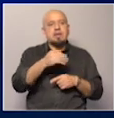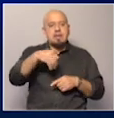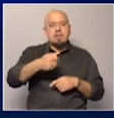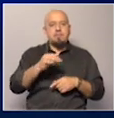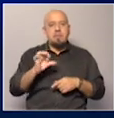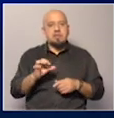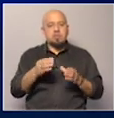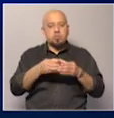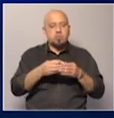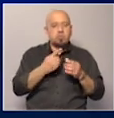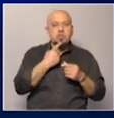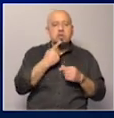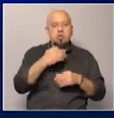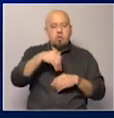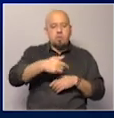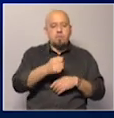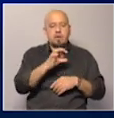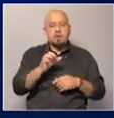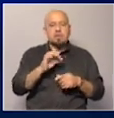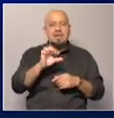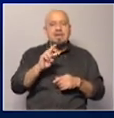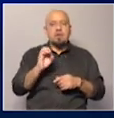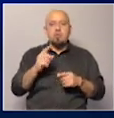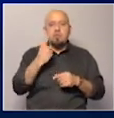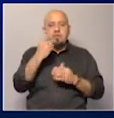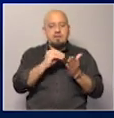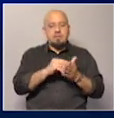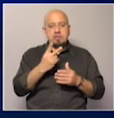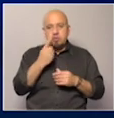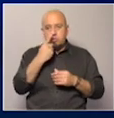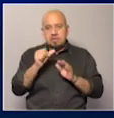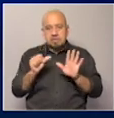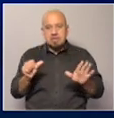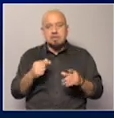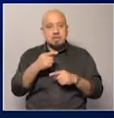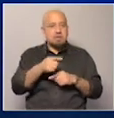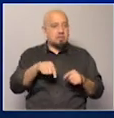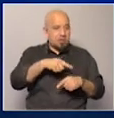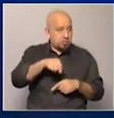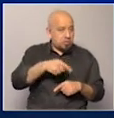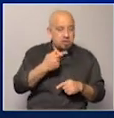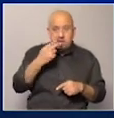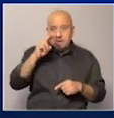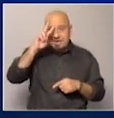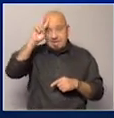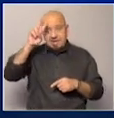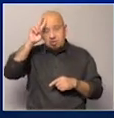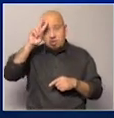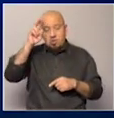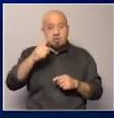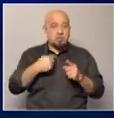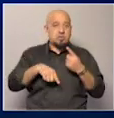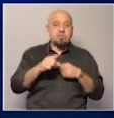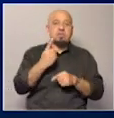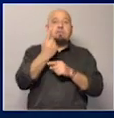tenemos que entender que evo morales llegó al poder por primera vez en el 2006 él es indígena de extracción indígena y por tanto en el primer indígena que